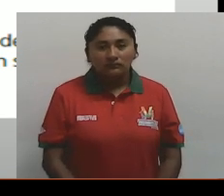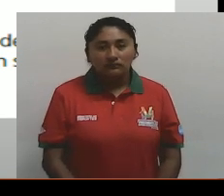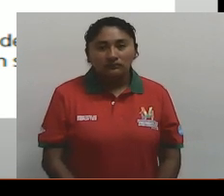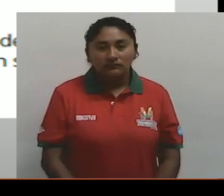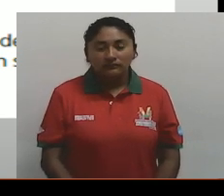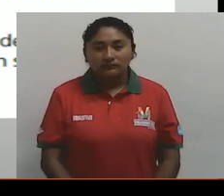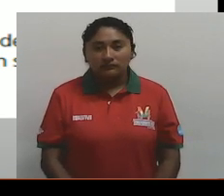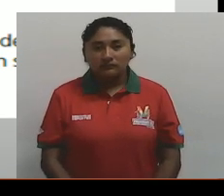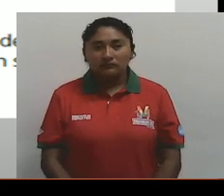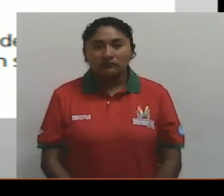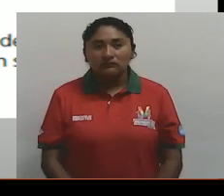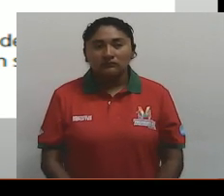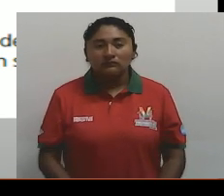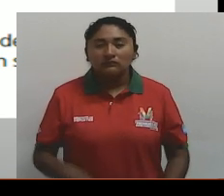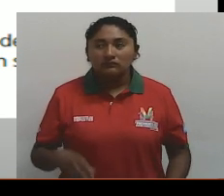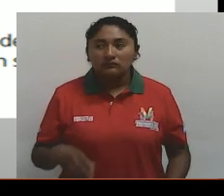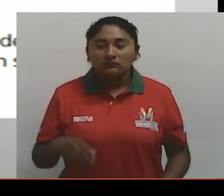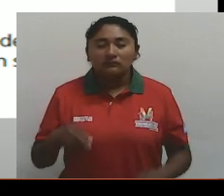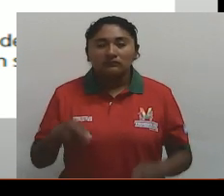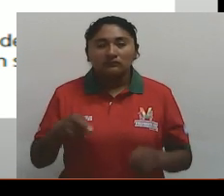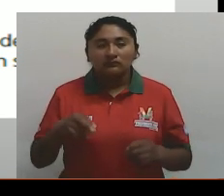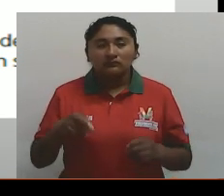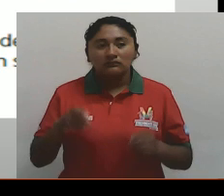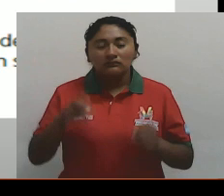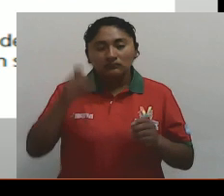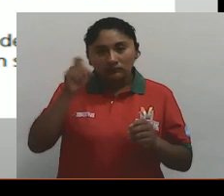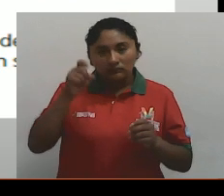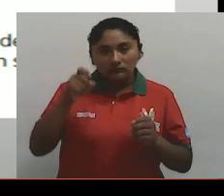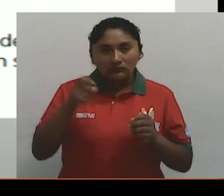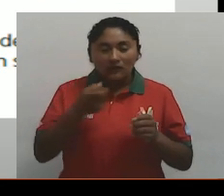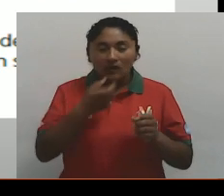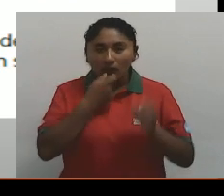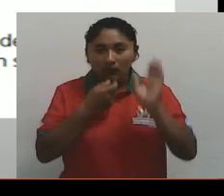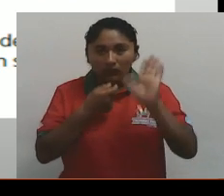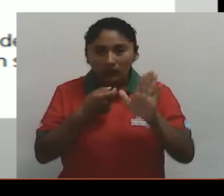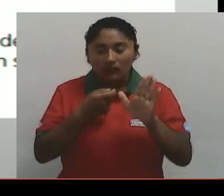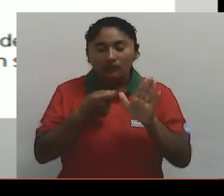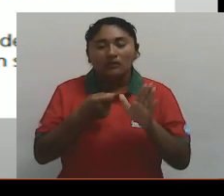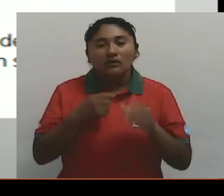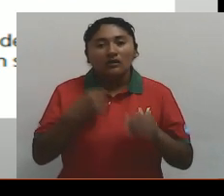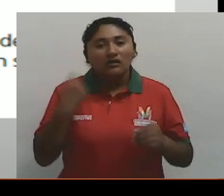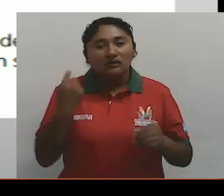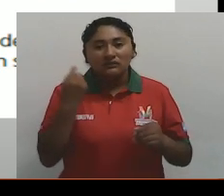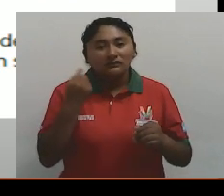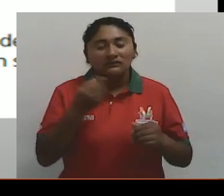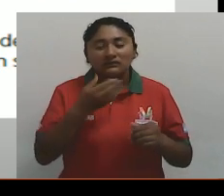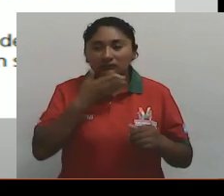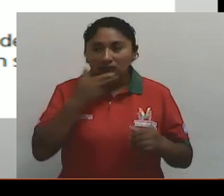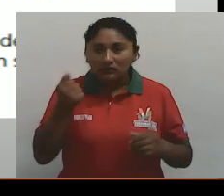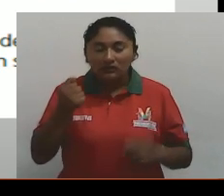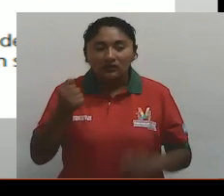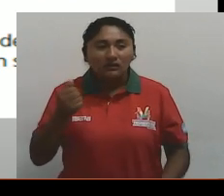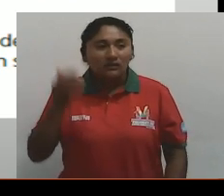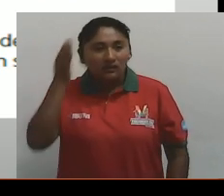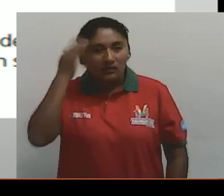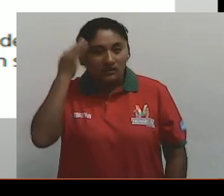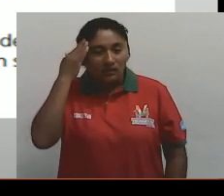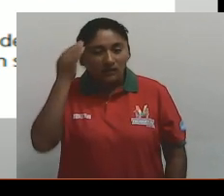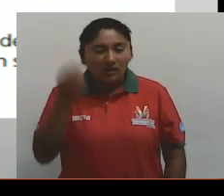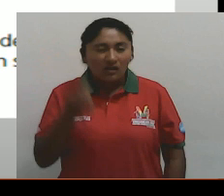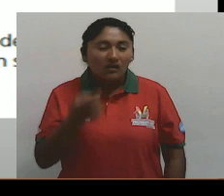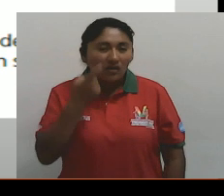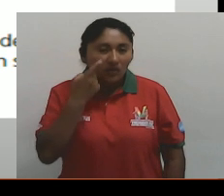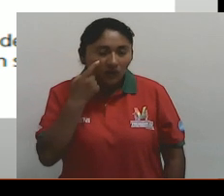público. Es por eso que la Federación Internacional cada año va modificando las reglas de juego para hacer este deporte más